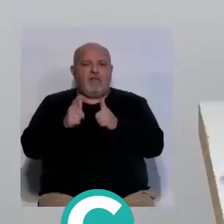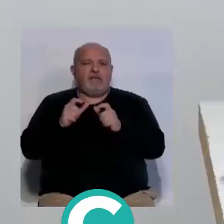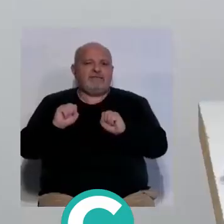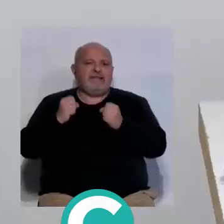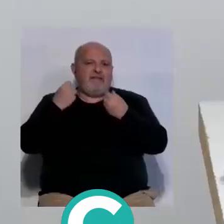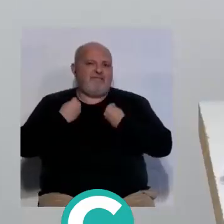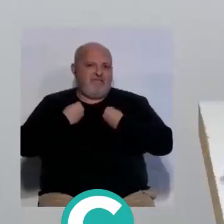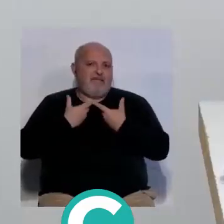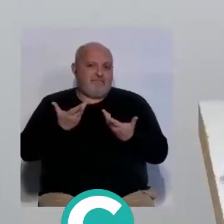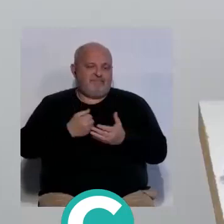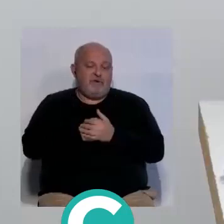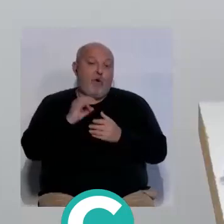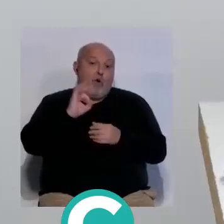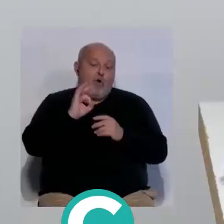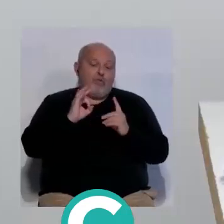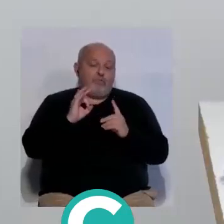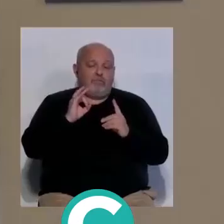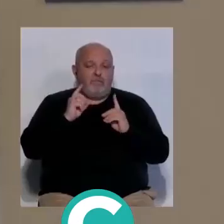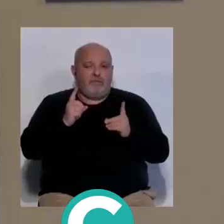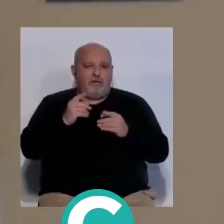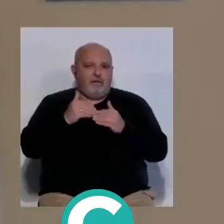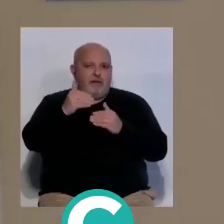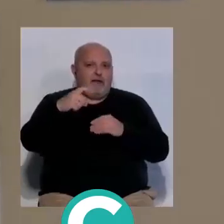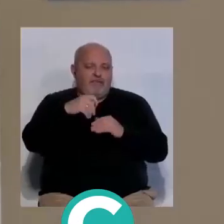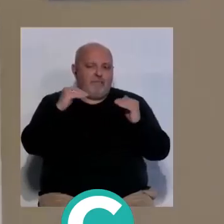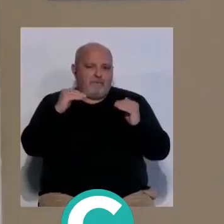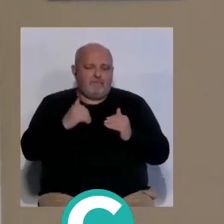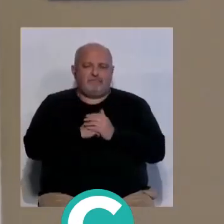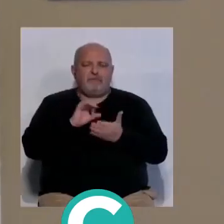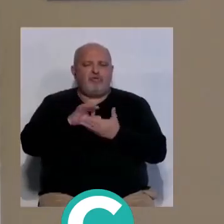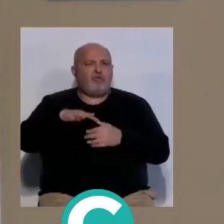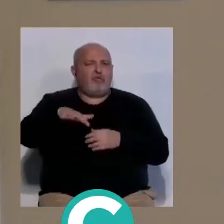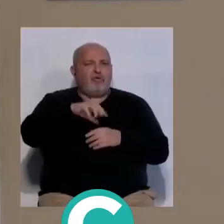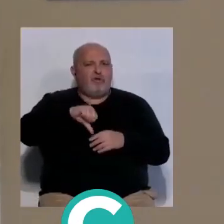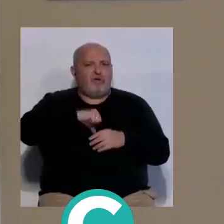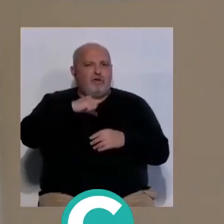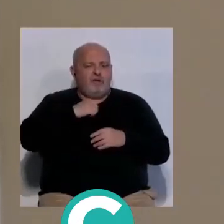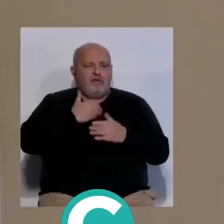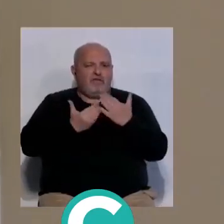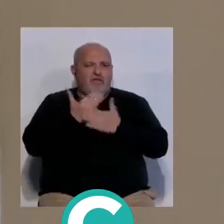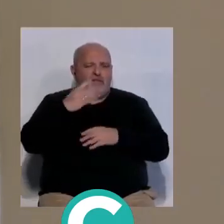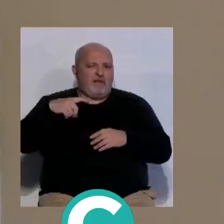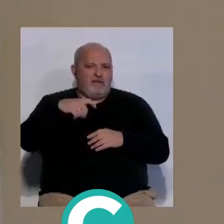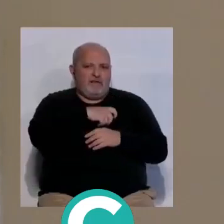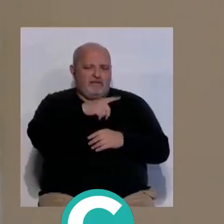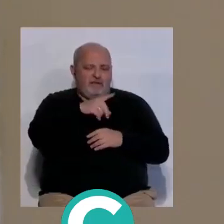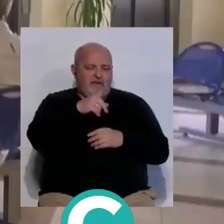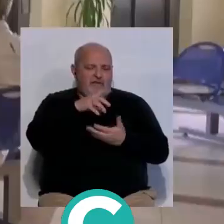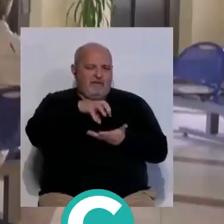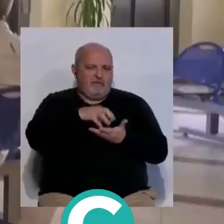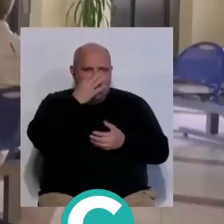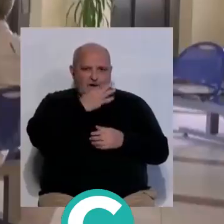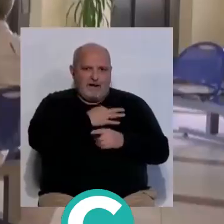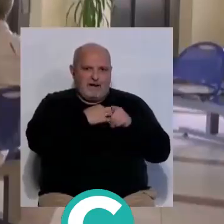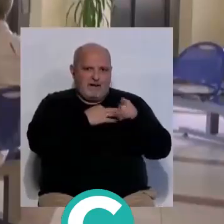salvando vidas, ¿no?, en ese sentido, o previniendo el cáncer. Este servicio se encuentra en el Hospital de Día de Oncología de este centro hospitalario